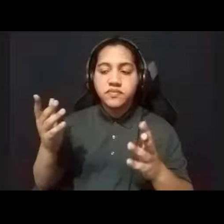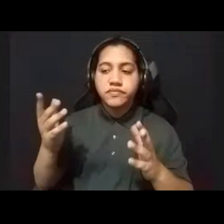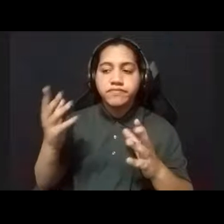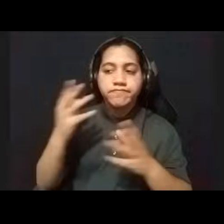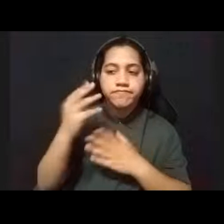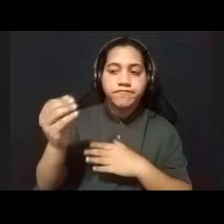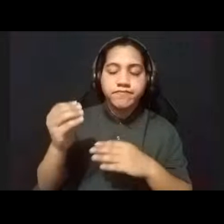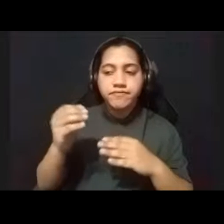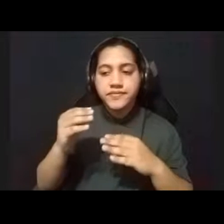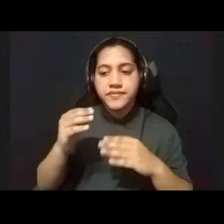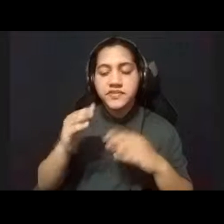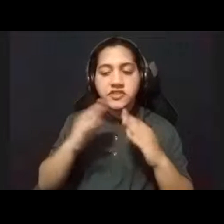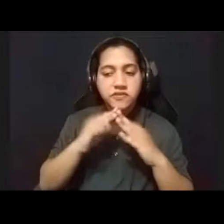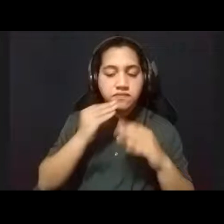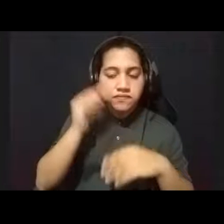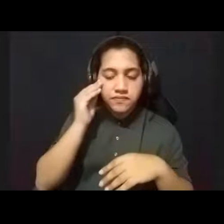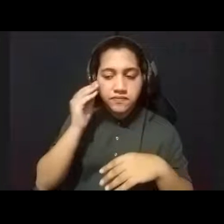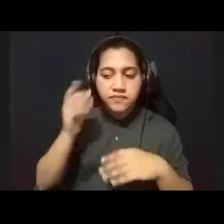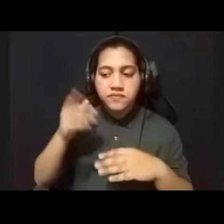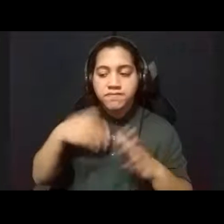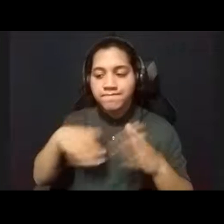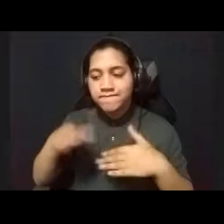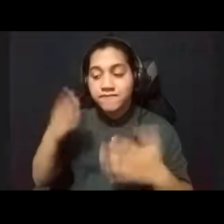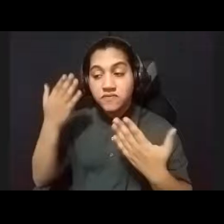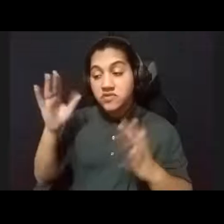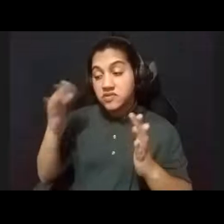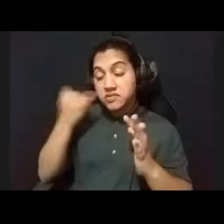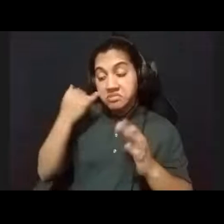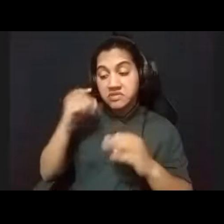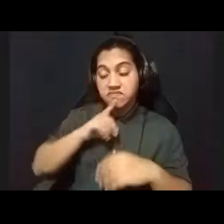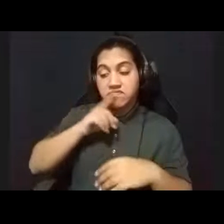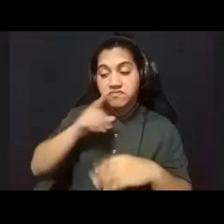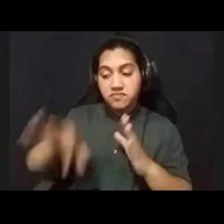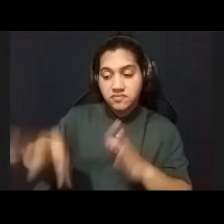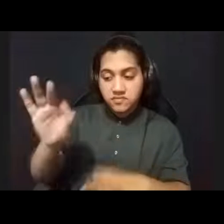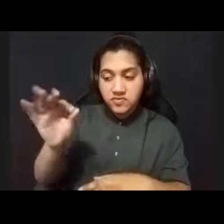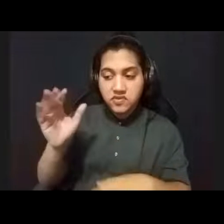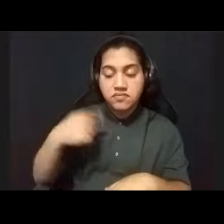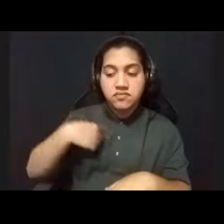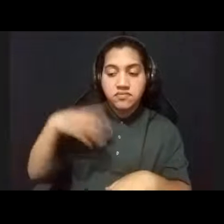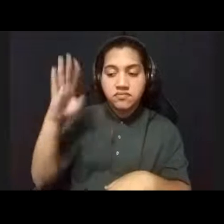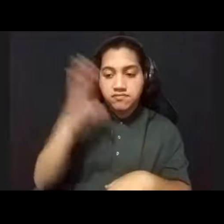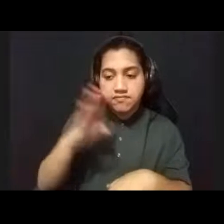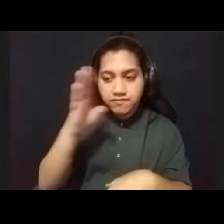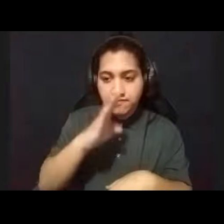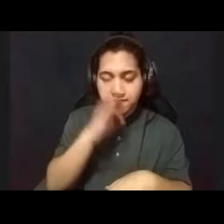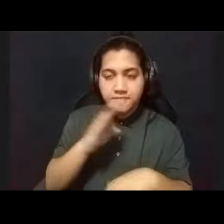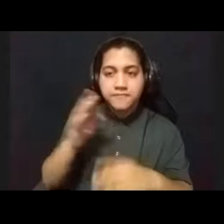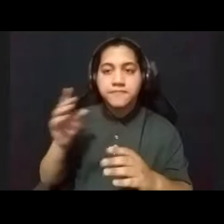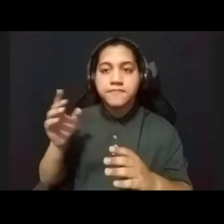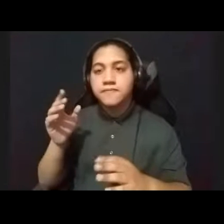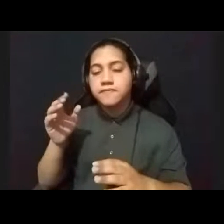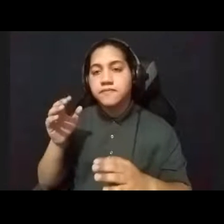saber si encontraremos lo que buscamos? Es una de las primeras preguntas que yo me hice cuando leí